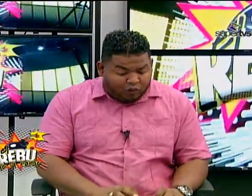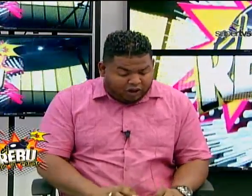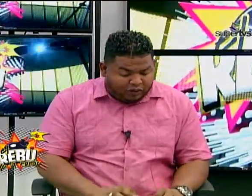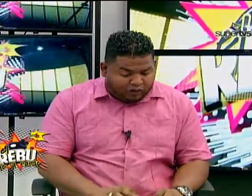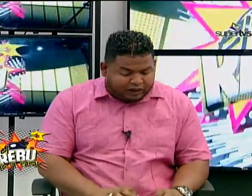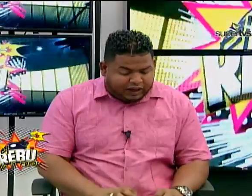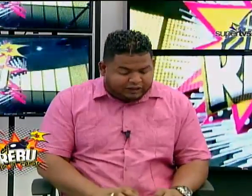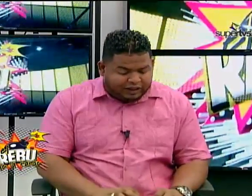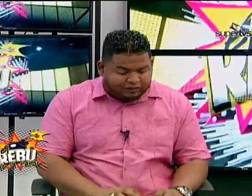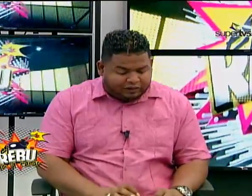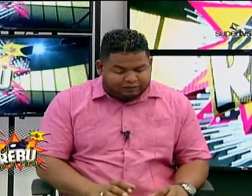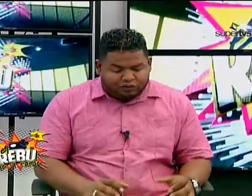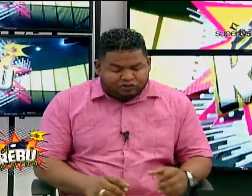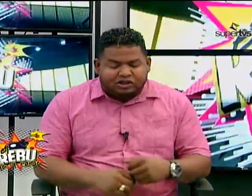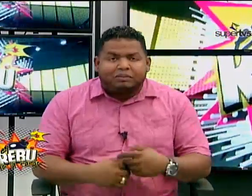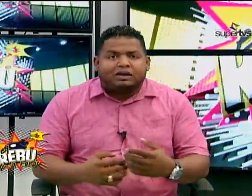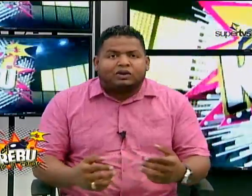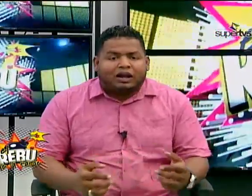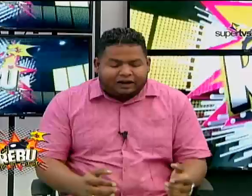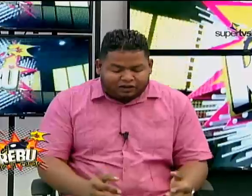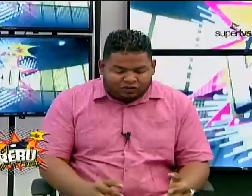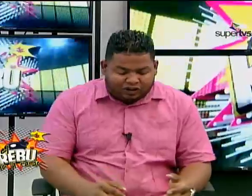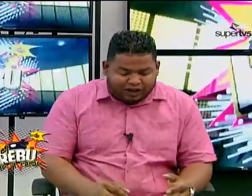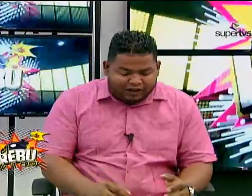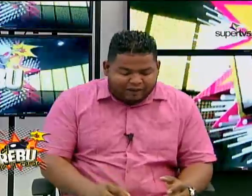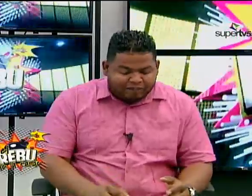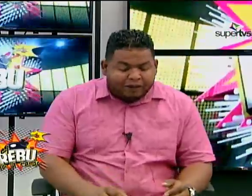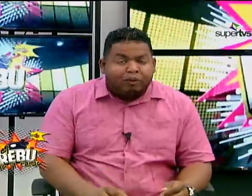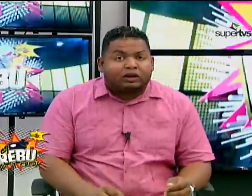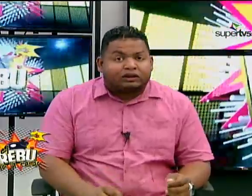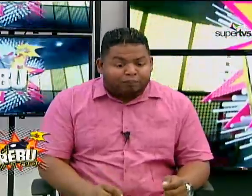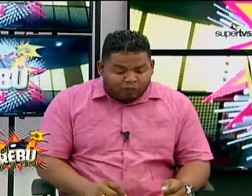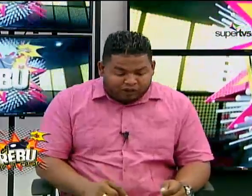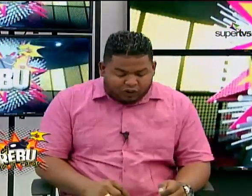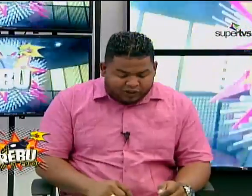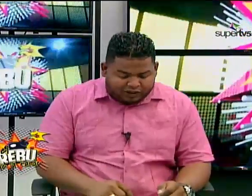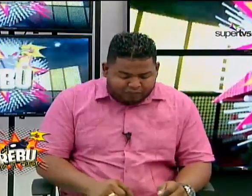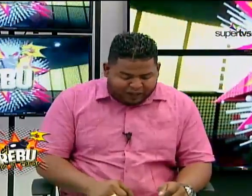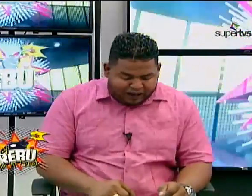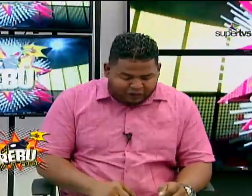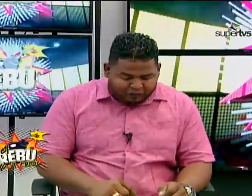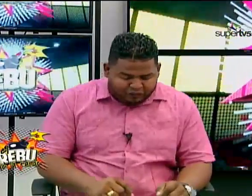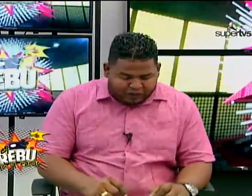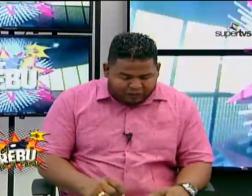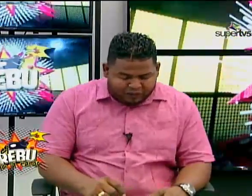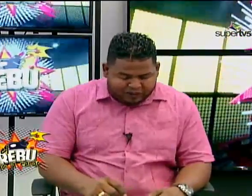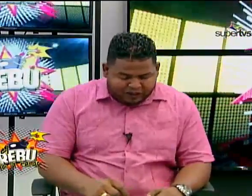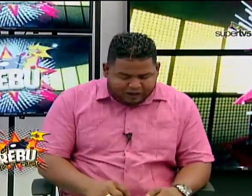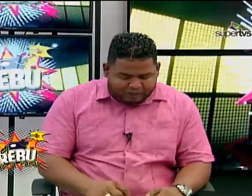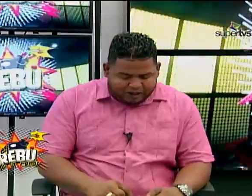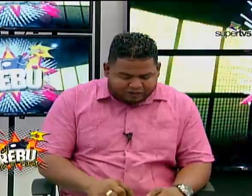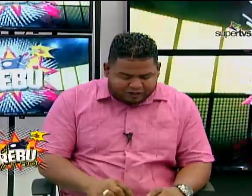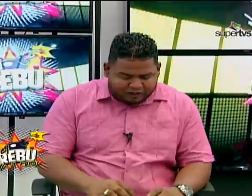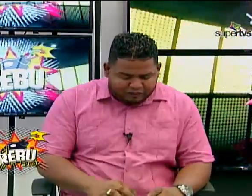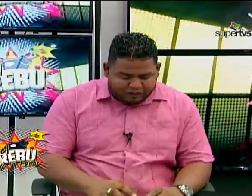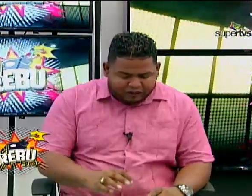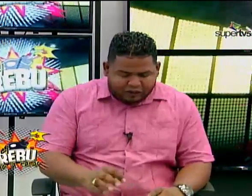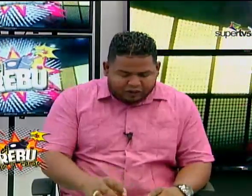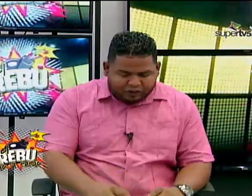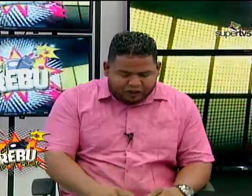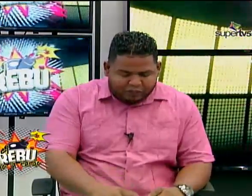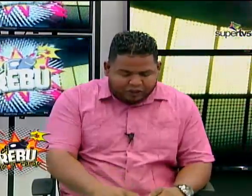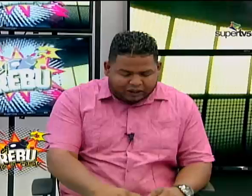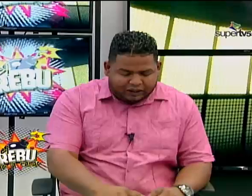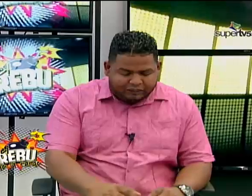un revuelo que andan los chismes en todas las redes sociales, porque se publicó bien temprano, déjame mandarle al máster, creo